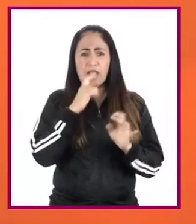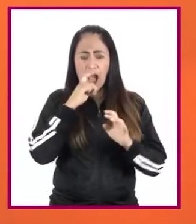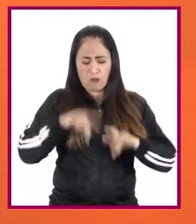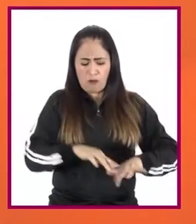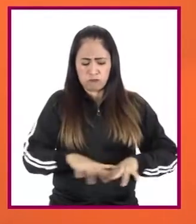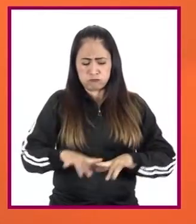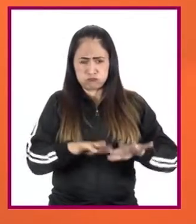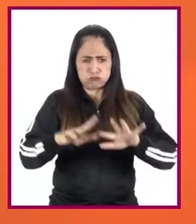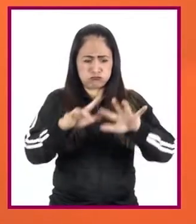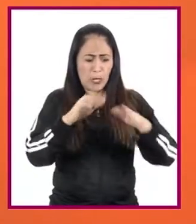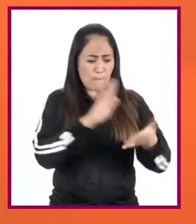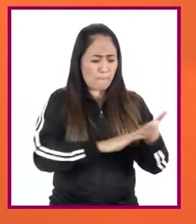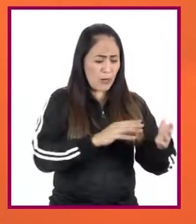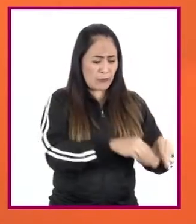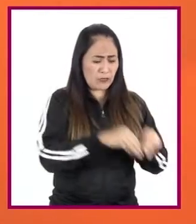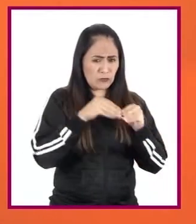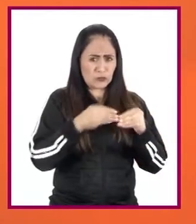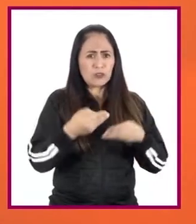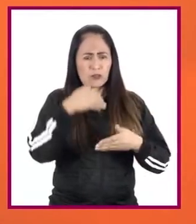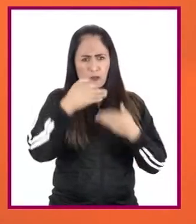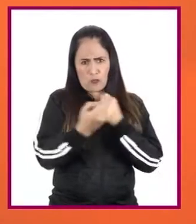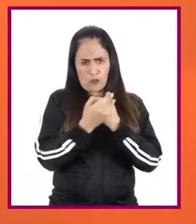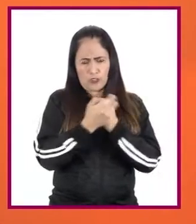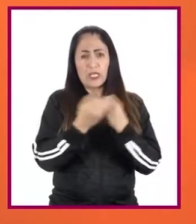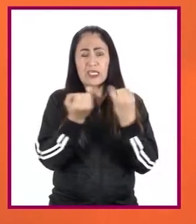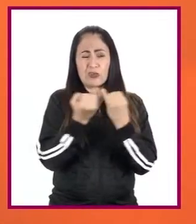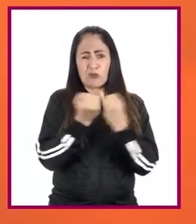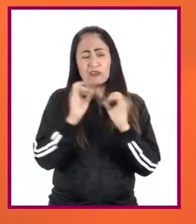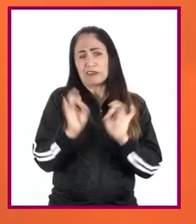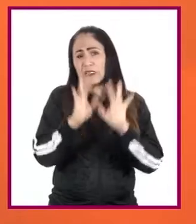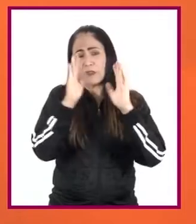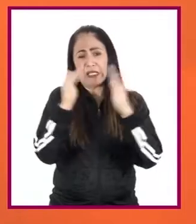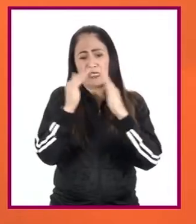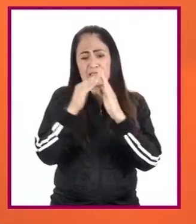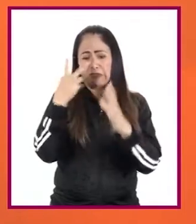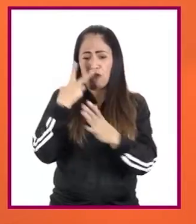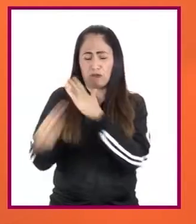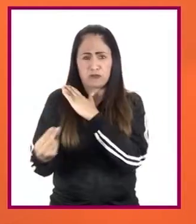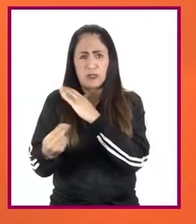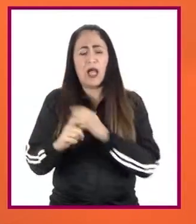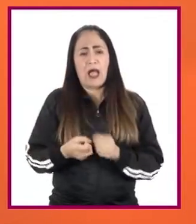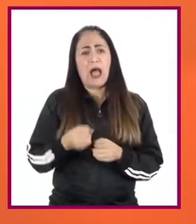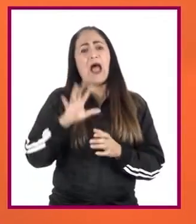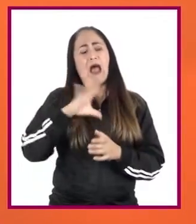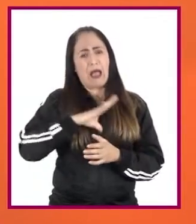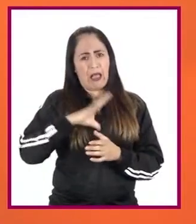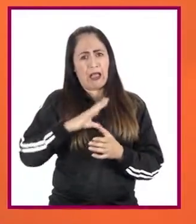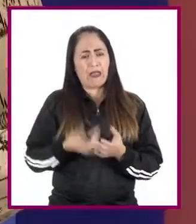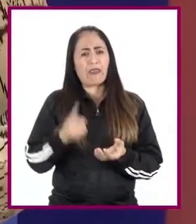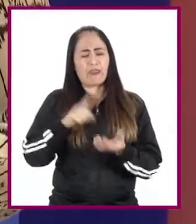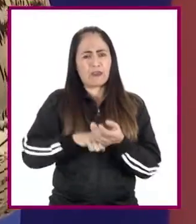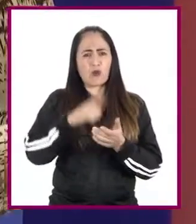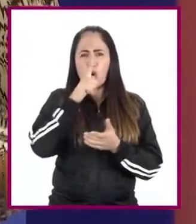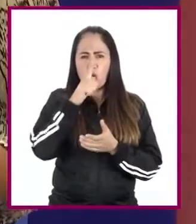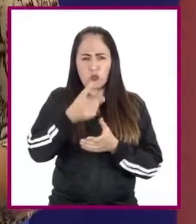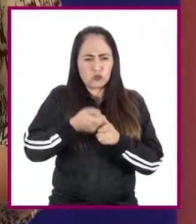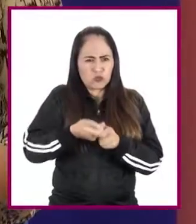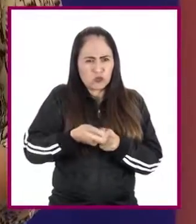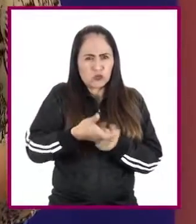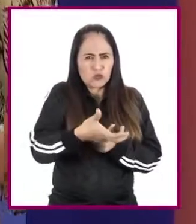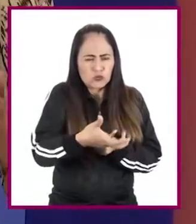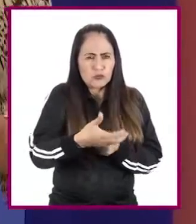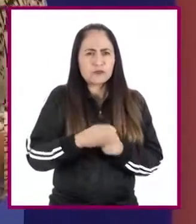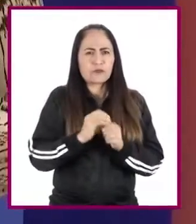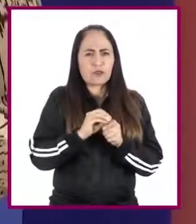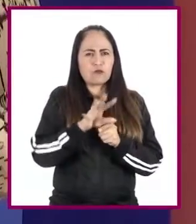o que tenga que evacuar mi hogar. También tengo a la mano una linterna y pilas por si acaso.